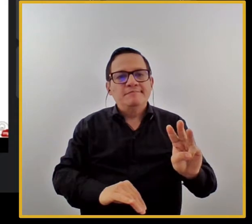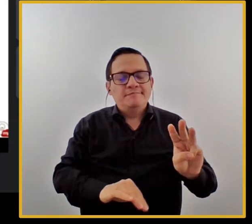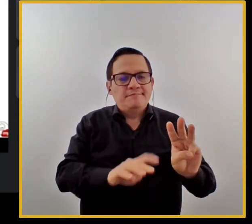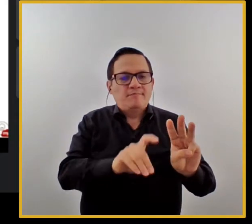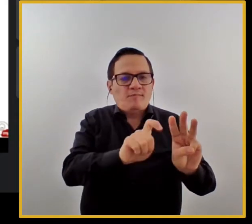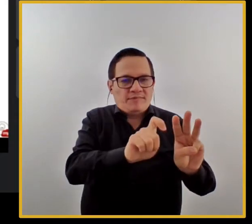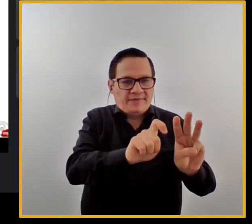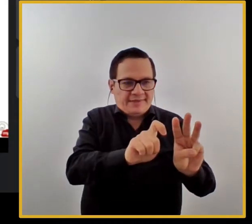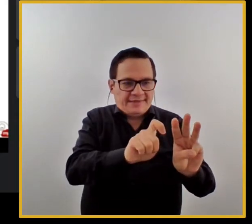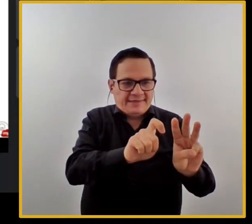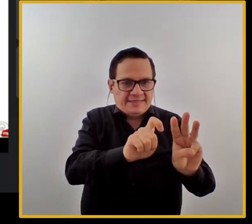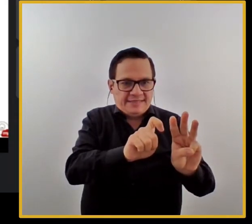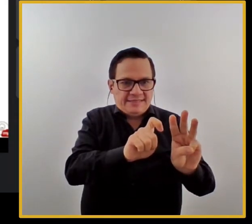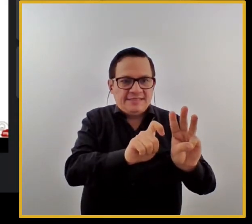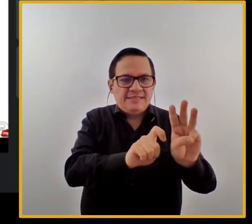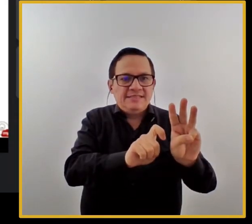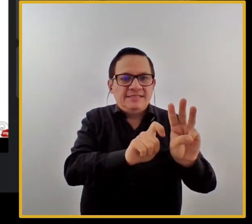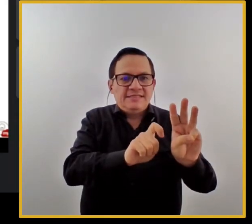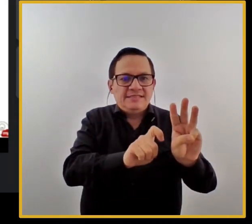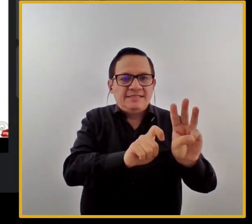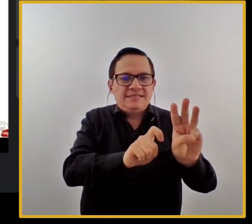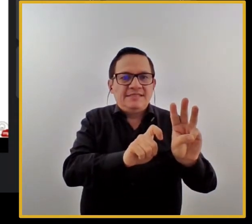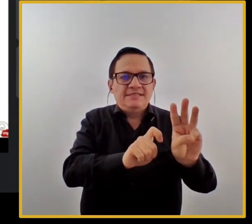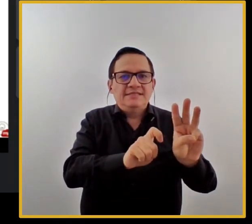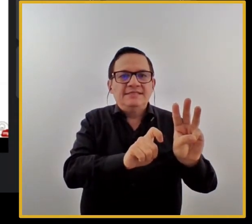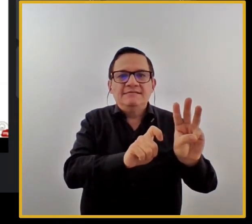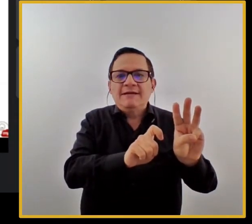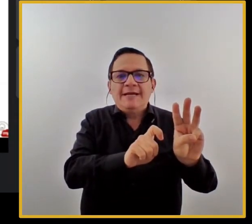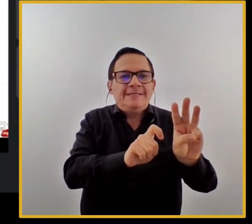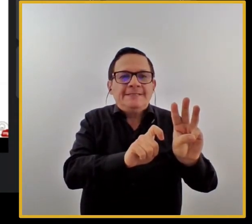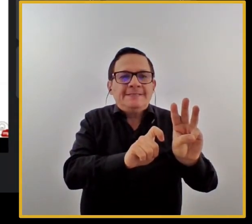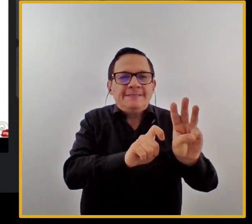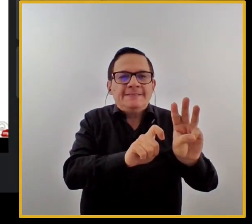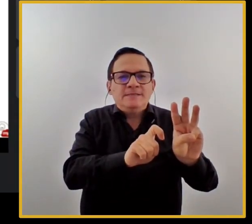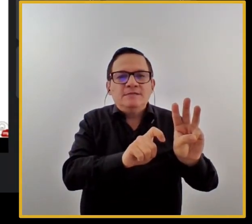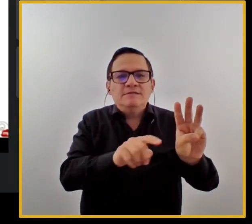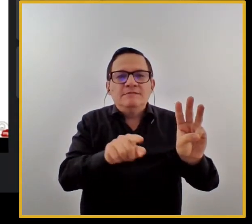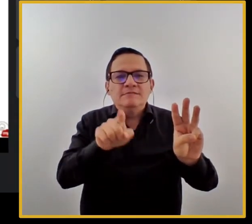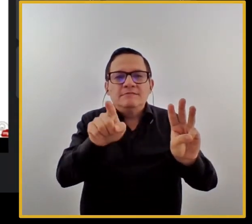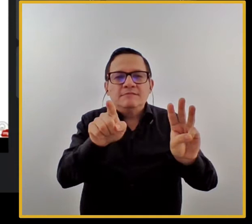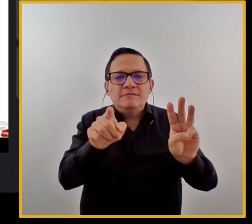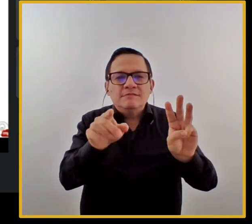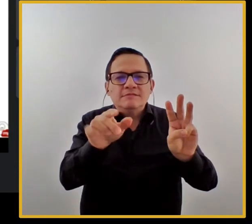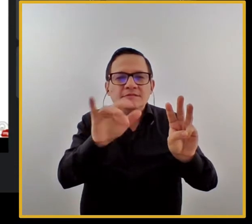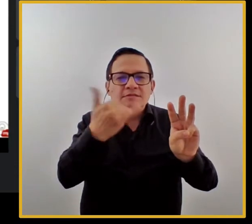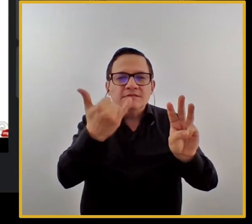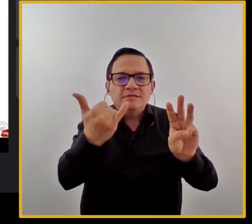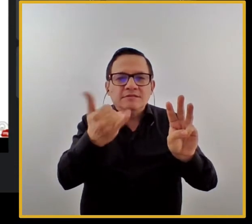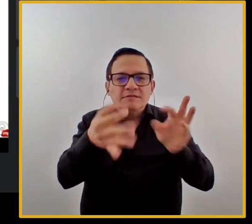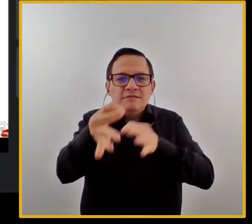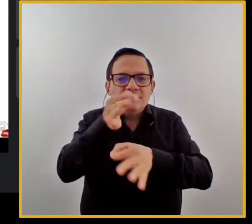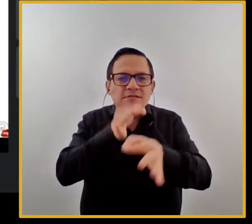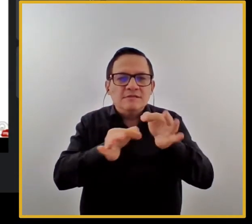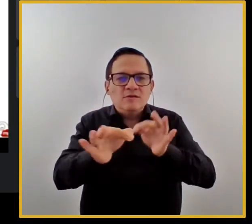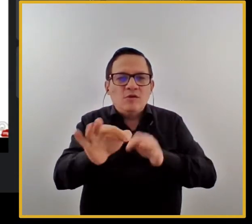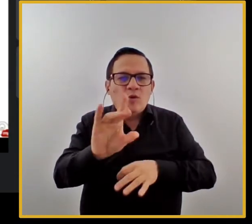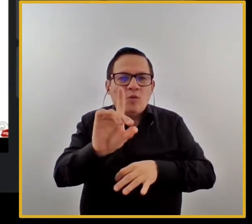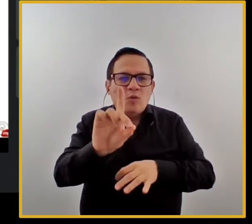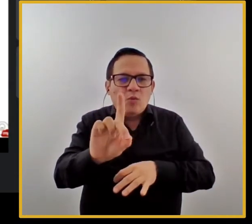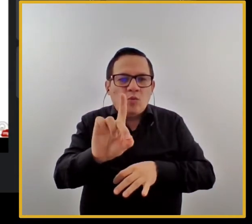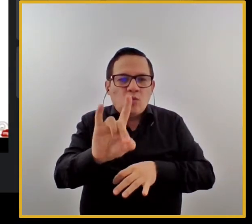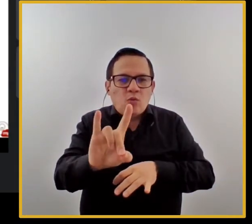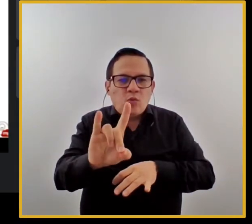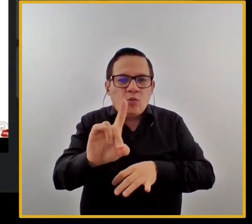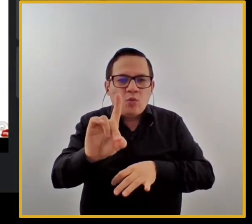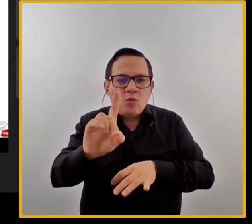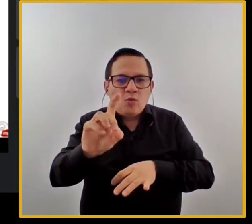tenemos 3x y aquí y, donde tenemos y, pues entonces reemplazamos por u de x, entonces me